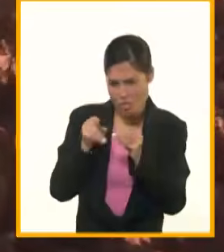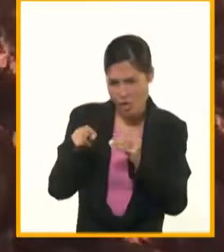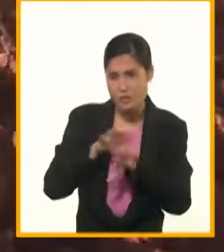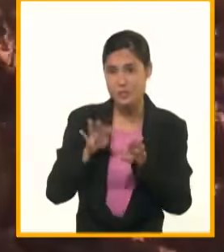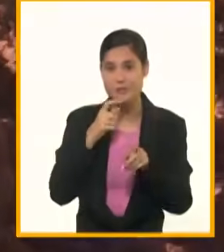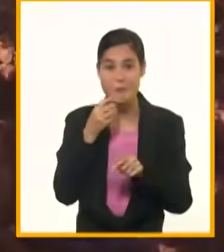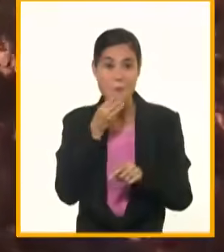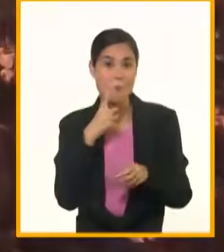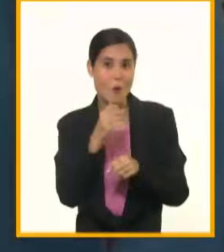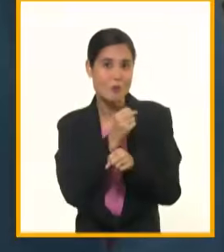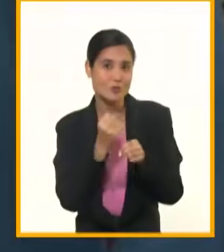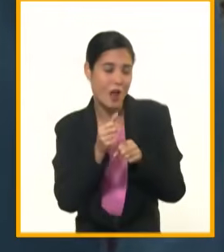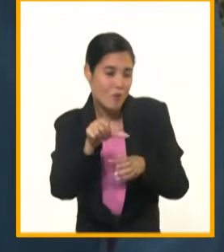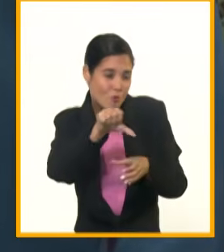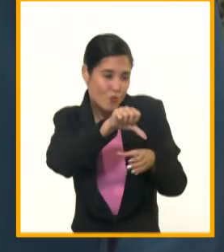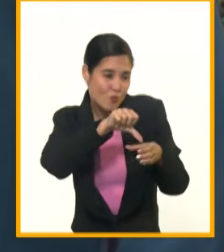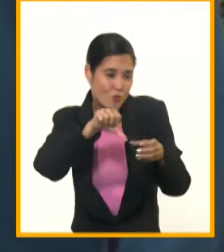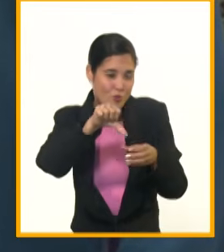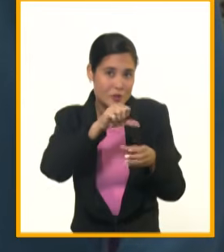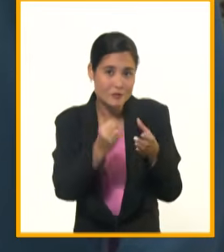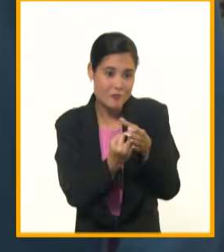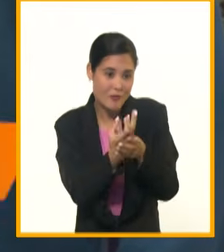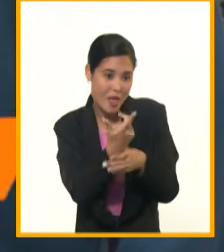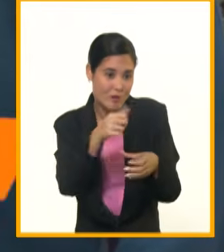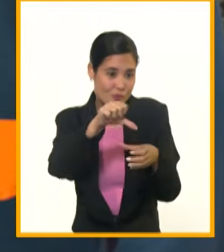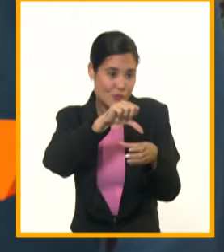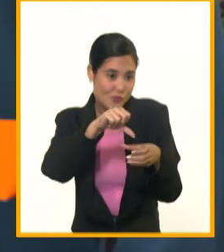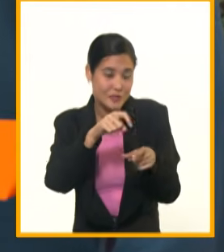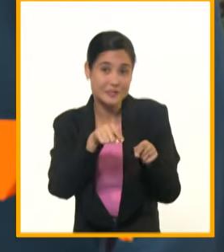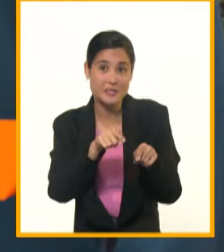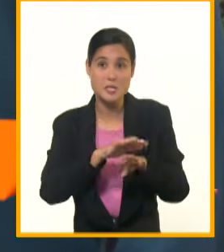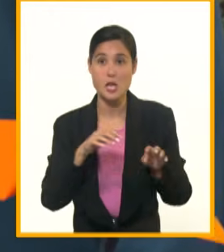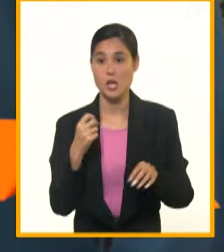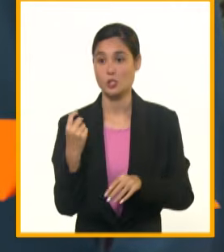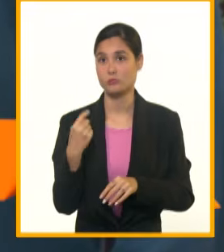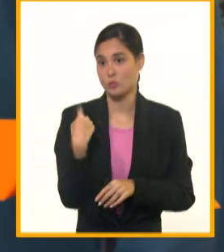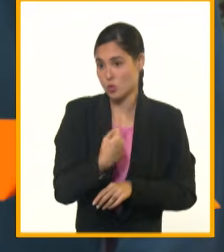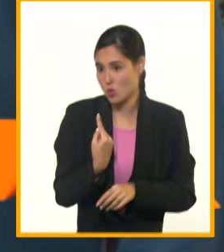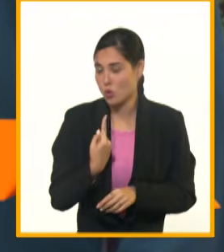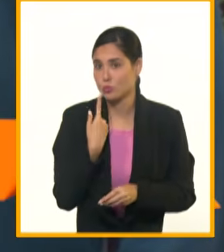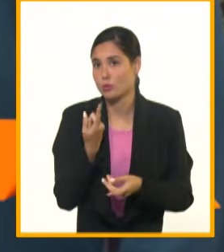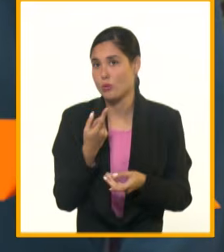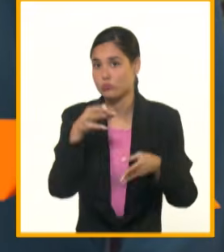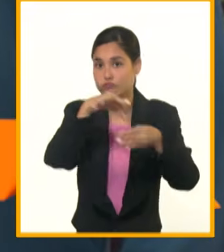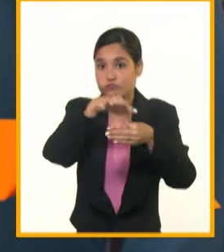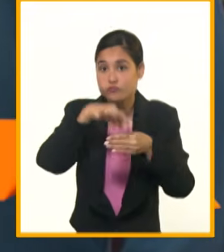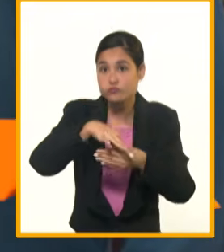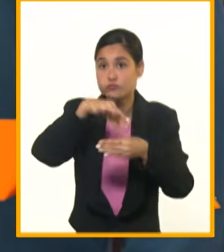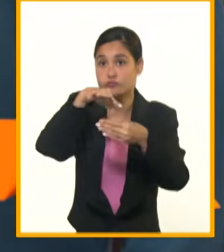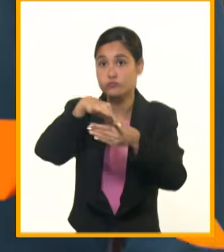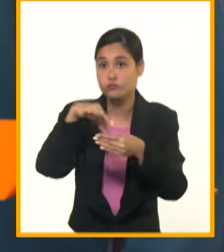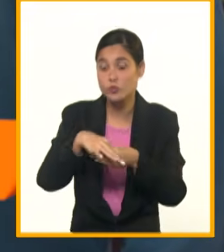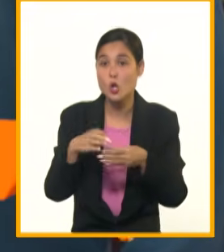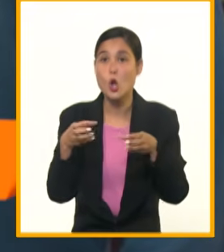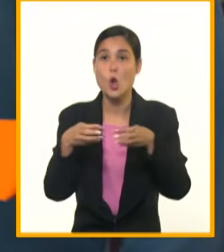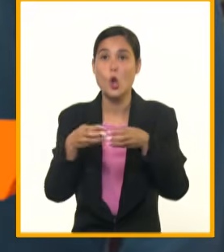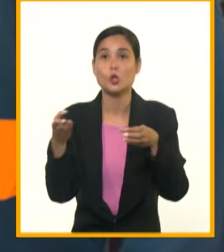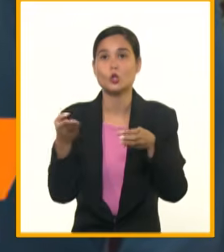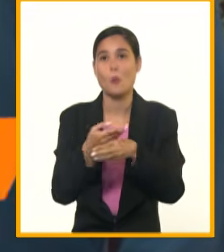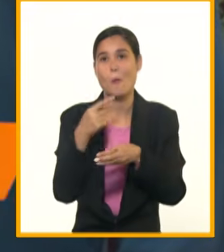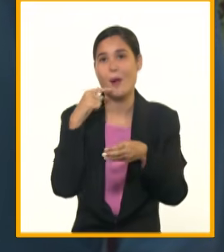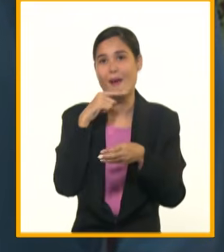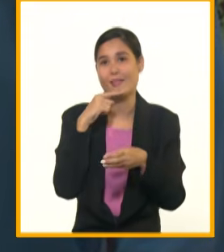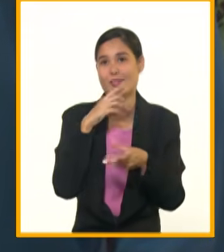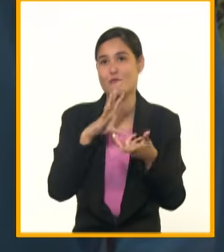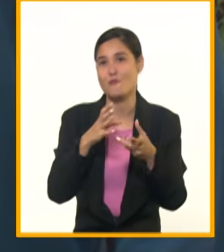nacionales. Nosotros trabajamos el tomate Vita Mariela, nosotros tenemos 2 variantes de boniato que son